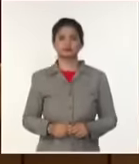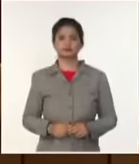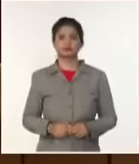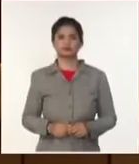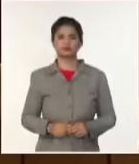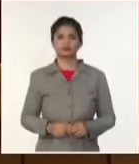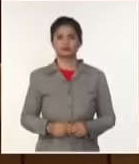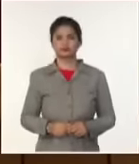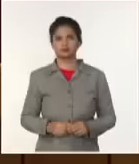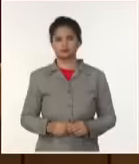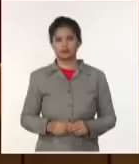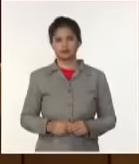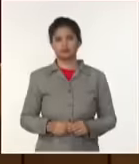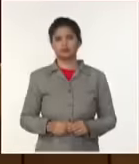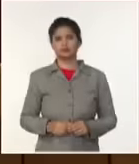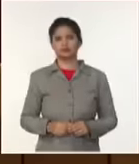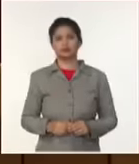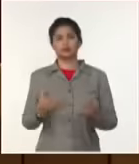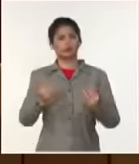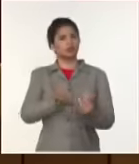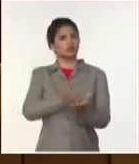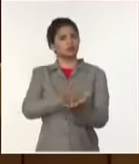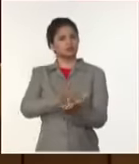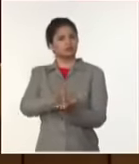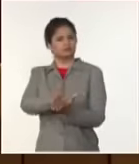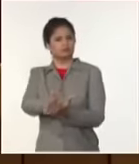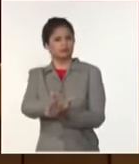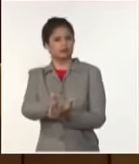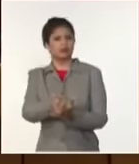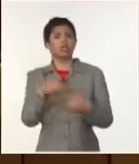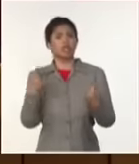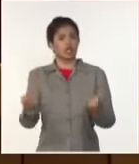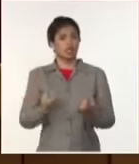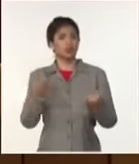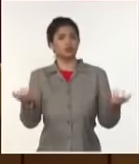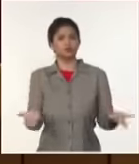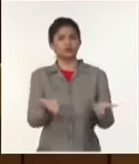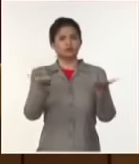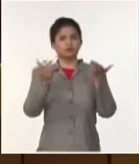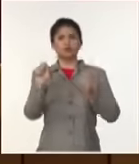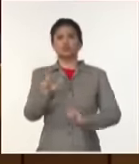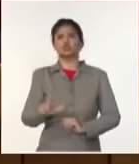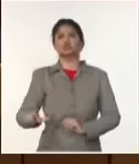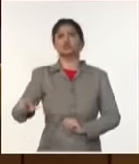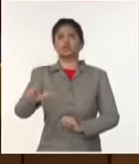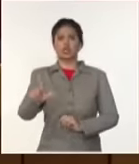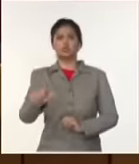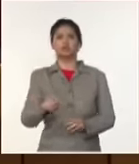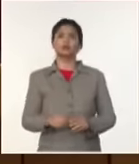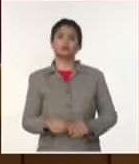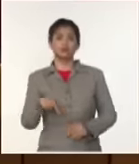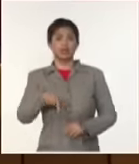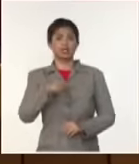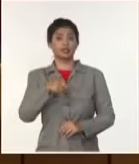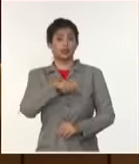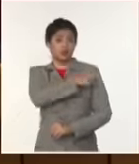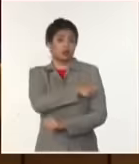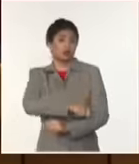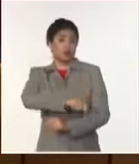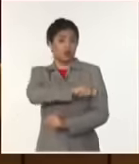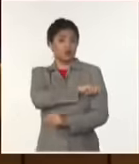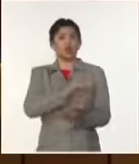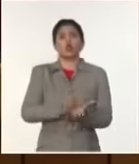arduo y nuevo camino al socialismo. Esta generación, comprometida con la continuidad de la